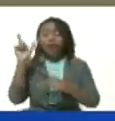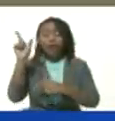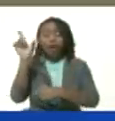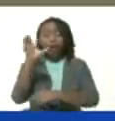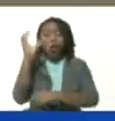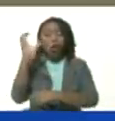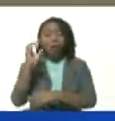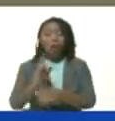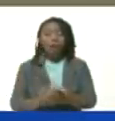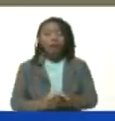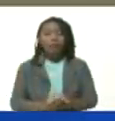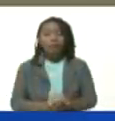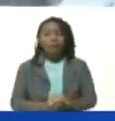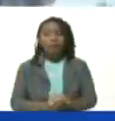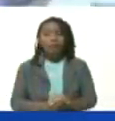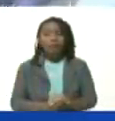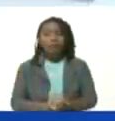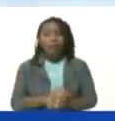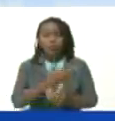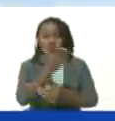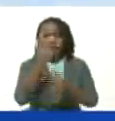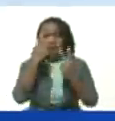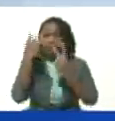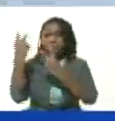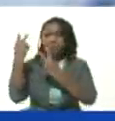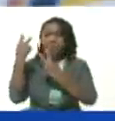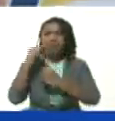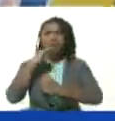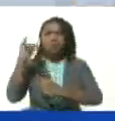Colombia. Ustedes han visto la noticia.